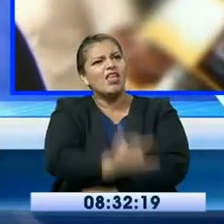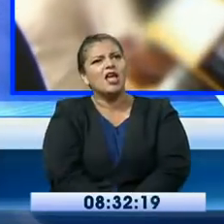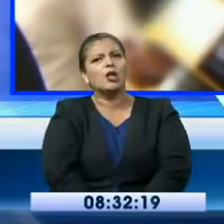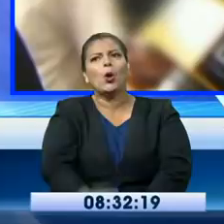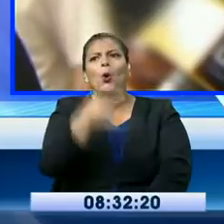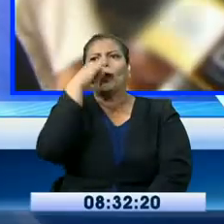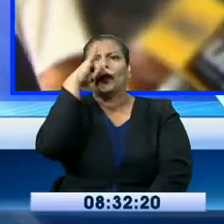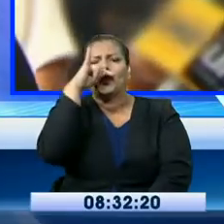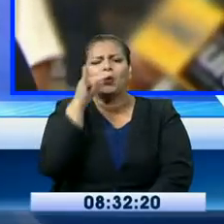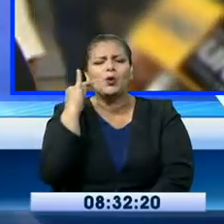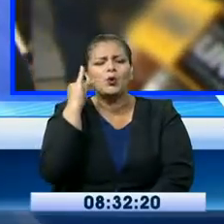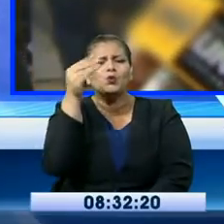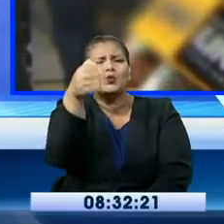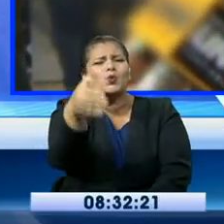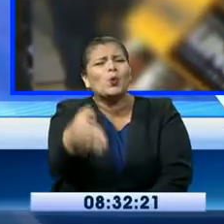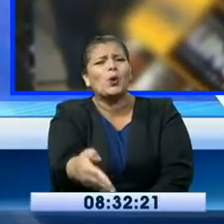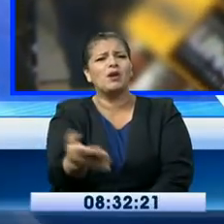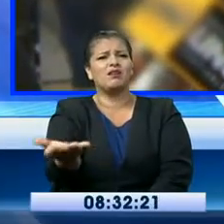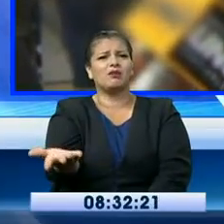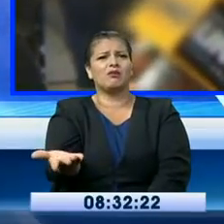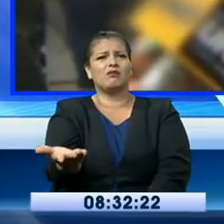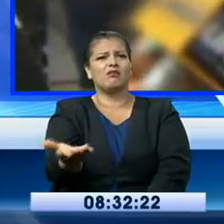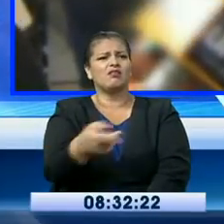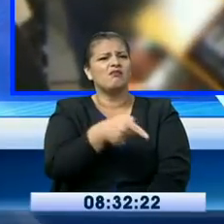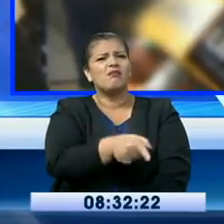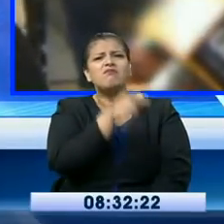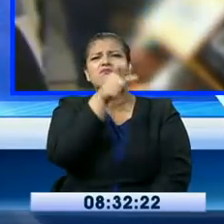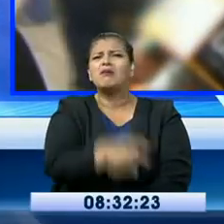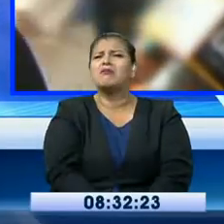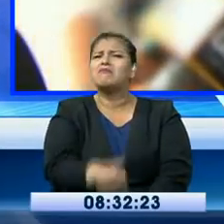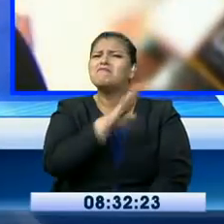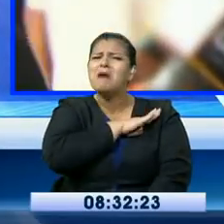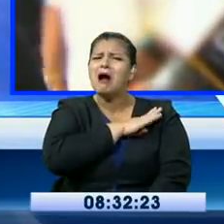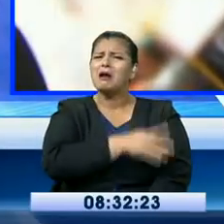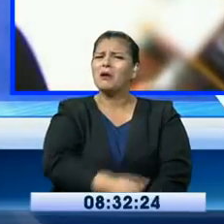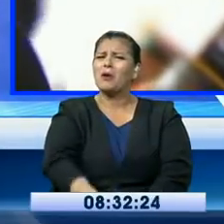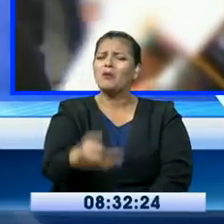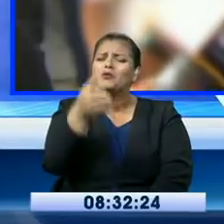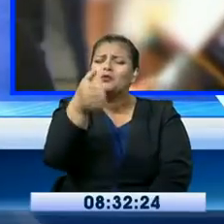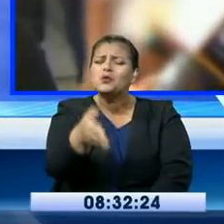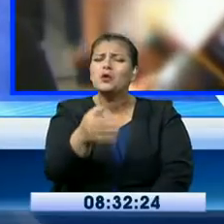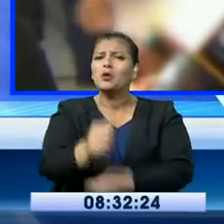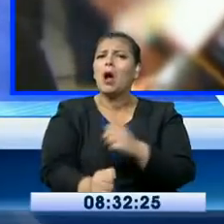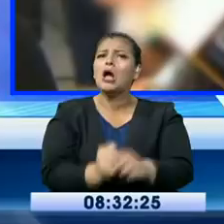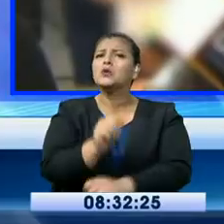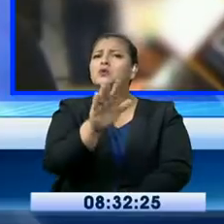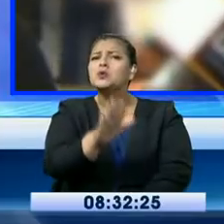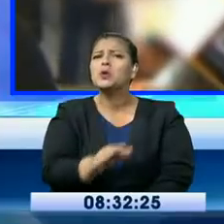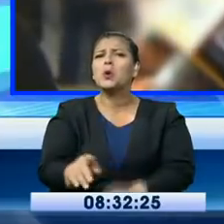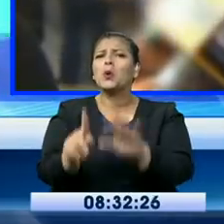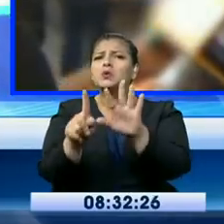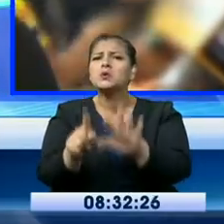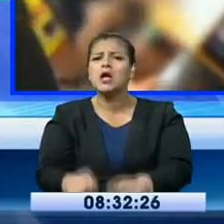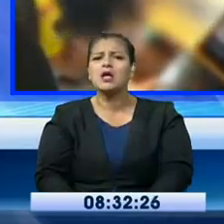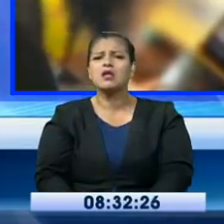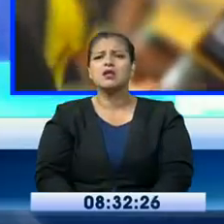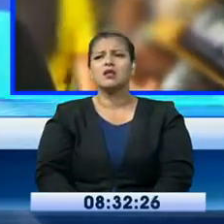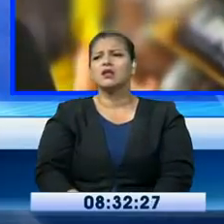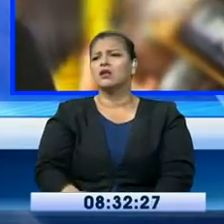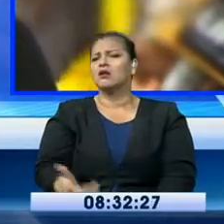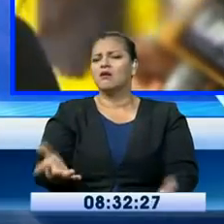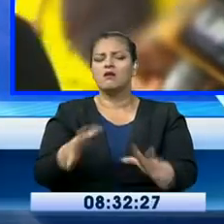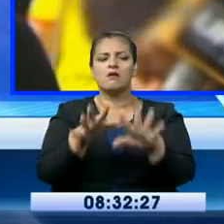degenerado de estos o infeliz de éstos perjudique a una criaturita de cinco seis siete ocho años ni de veinte ni de treinta ni de